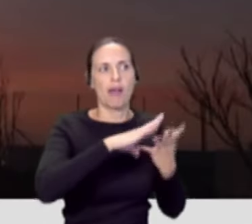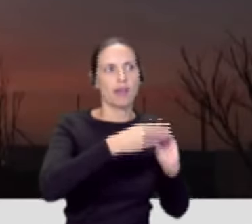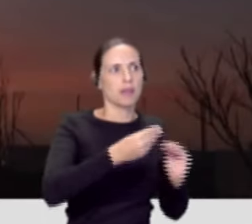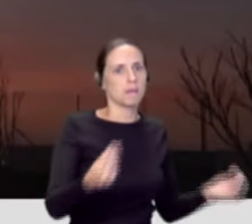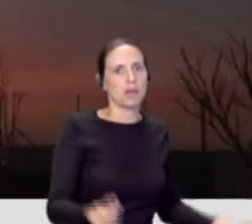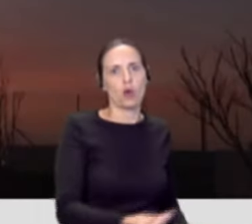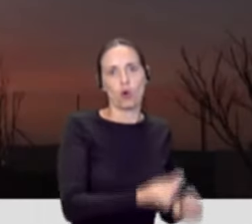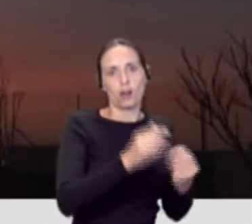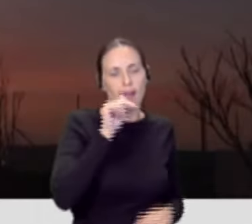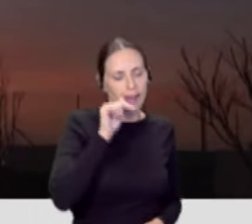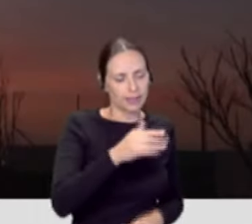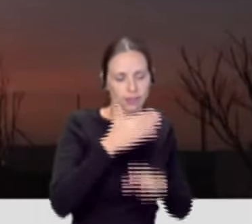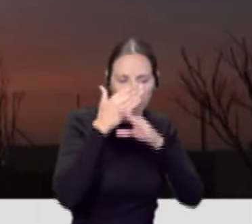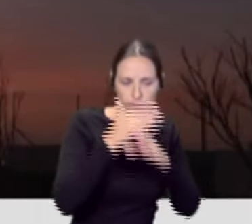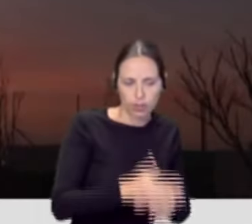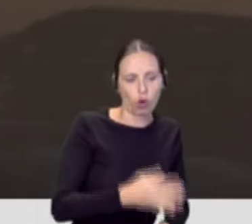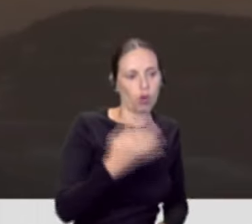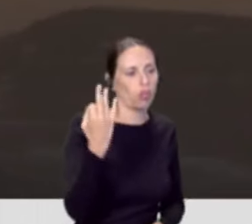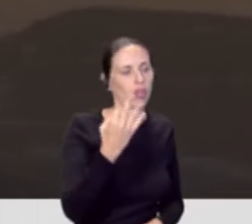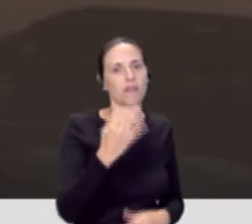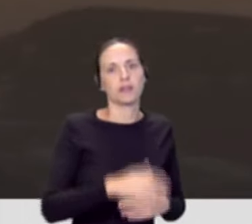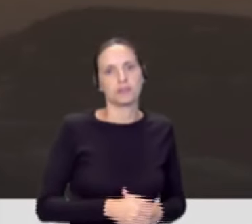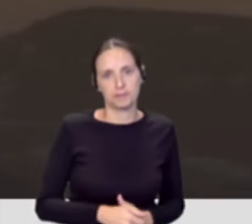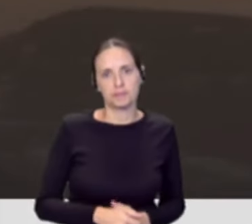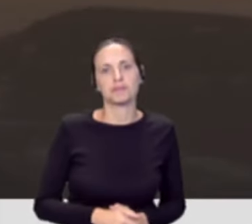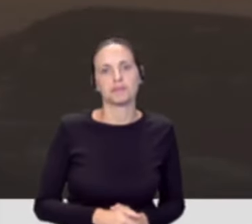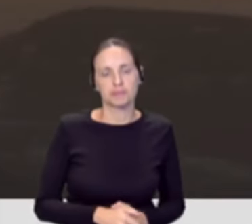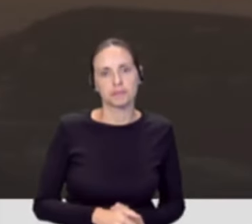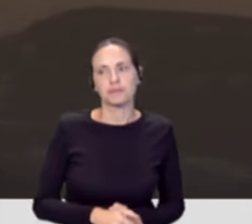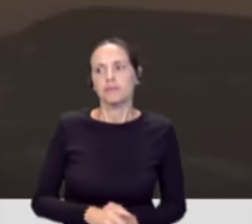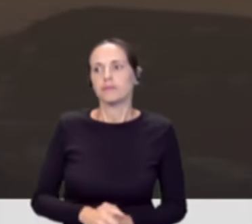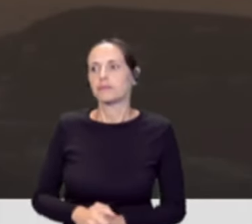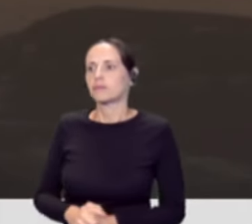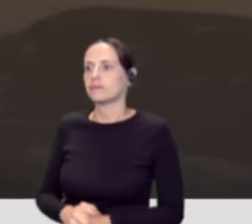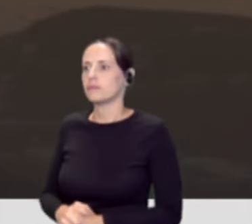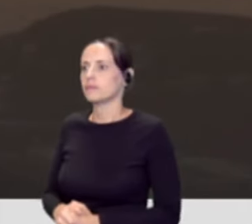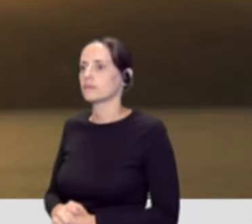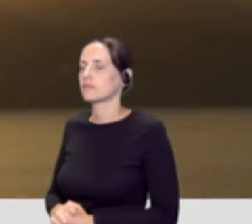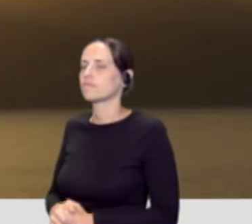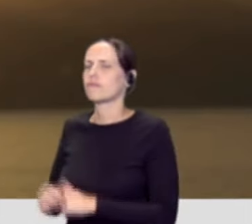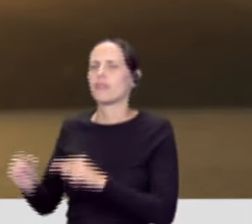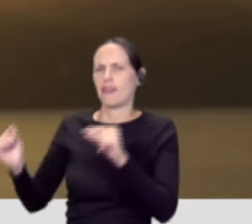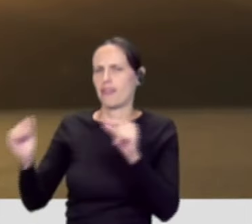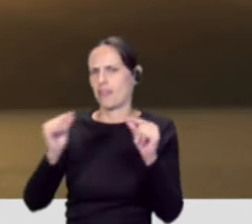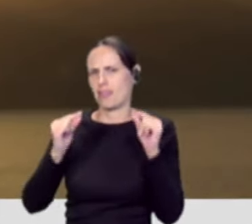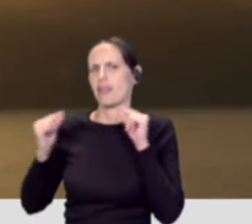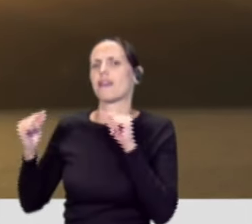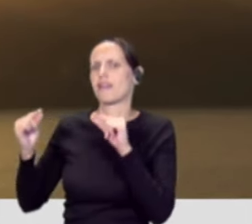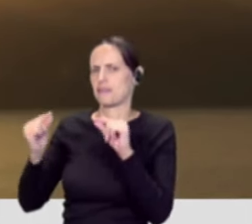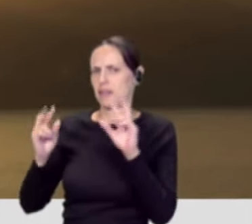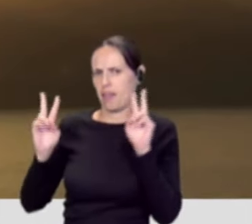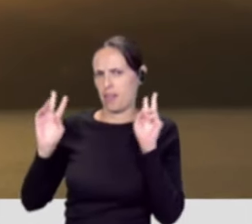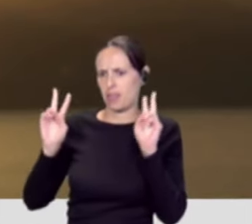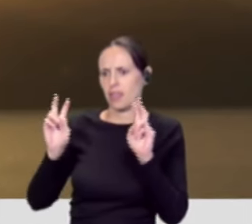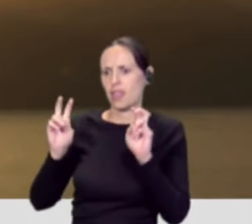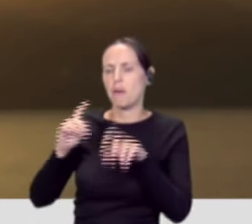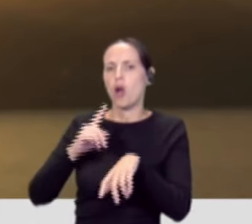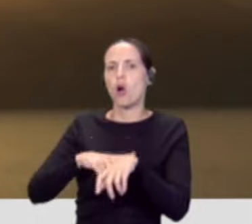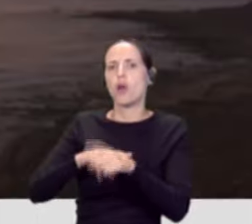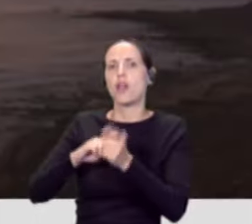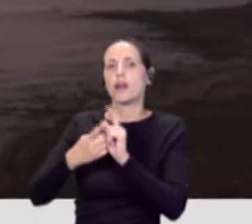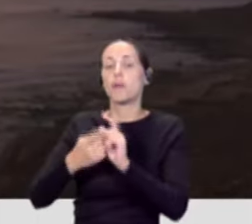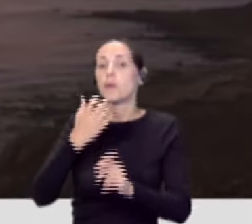el que debería quedarse fijo, el que debería ser implantado, sí. Sí que hay un debate en torno a este cambio de hora. En el